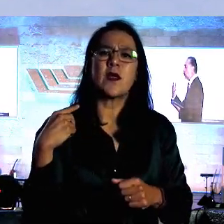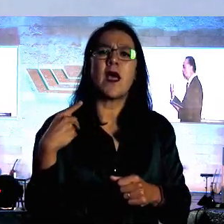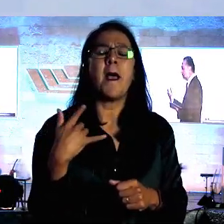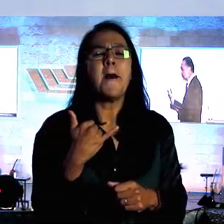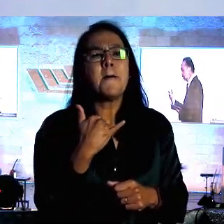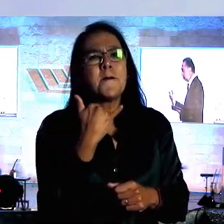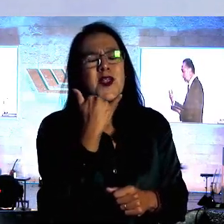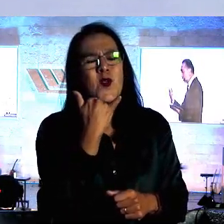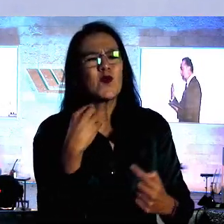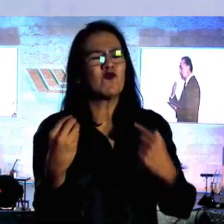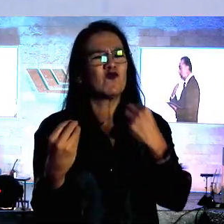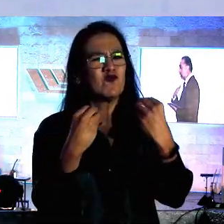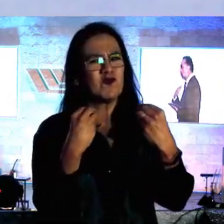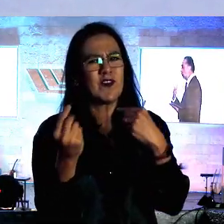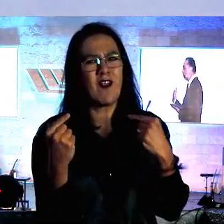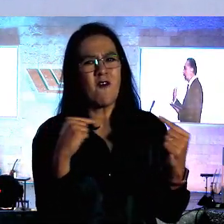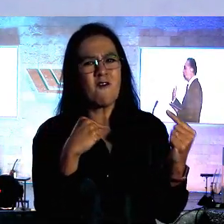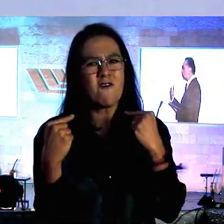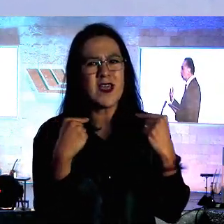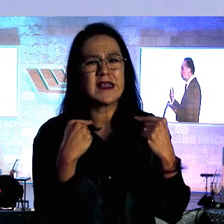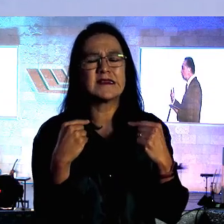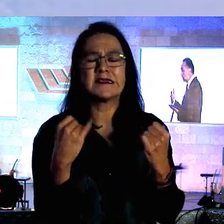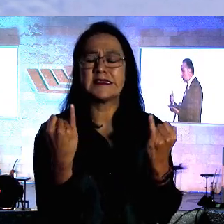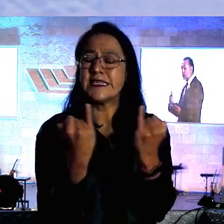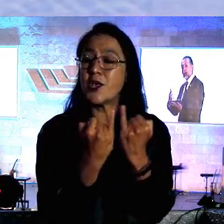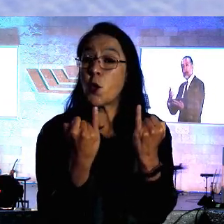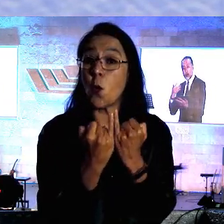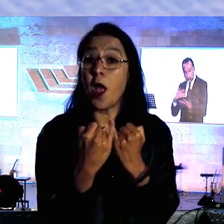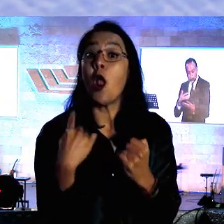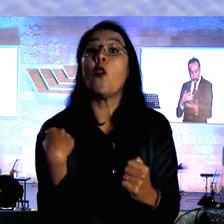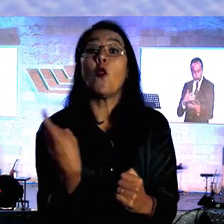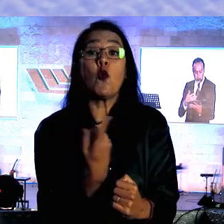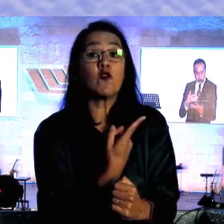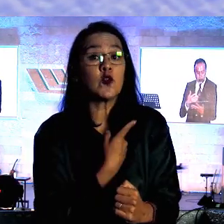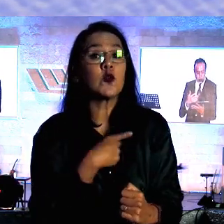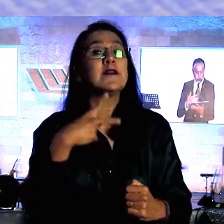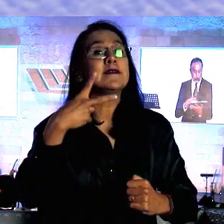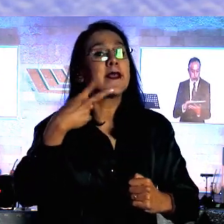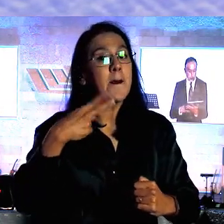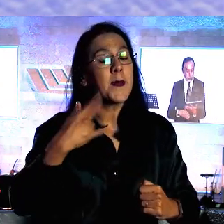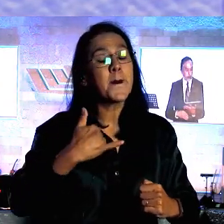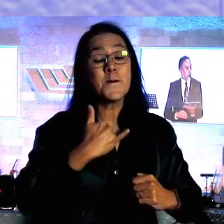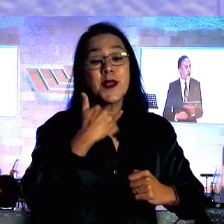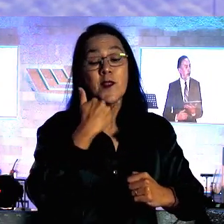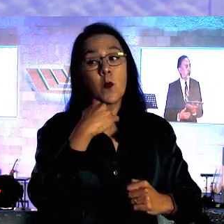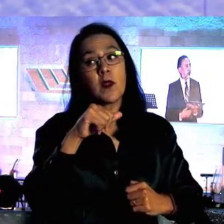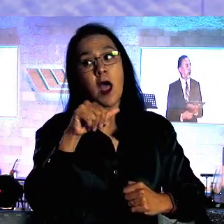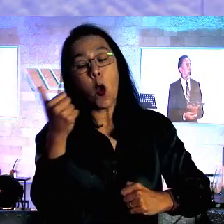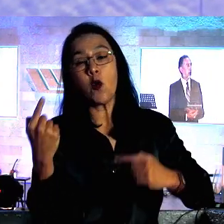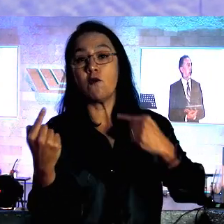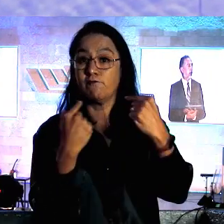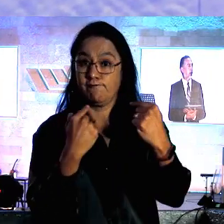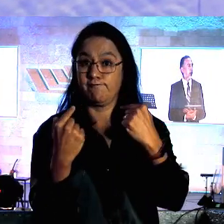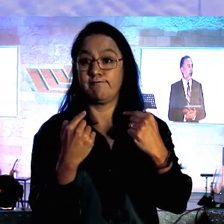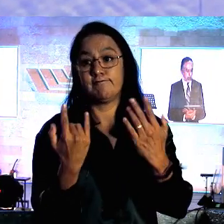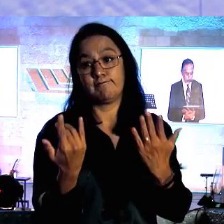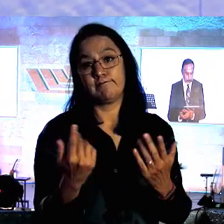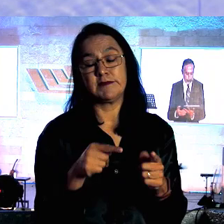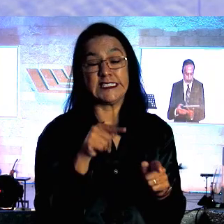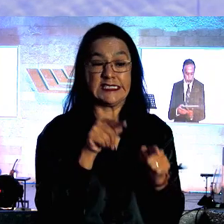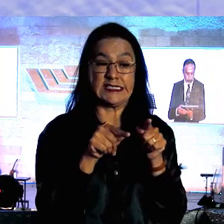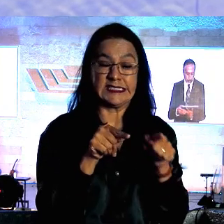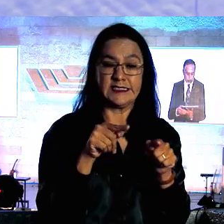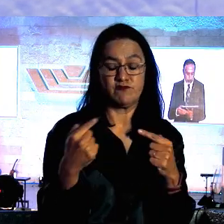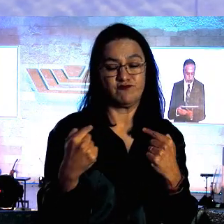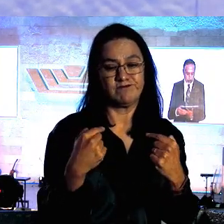ofensas, así como también nosotros perdonamos a los que nos ofenden. Ahora,